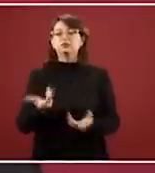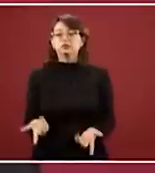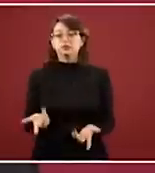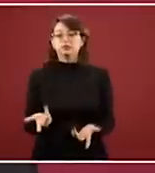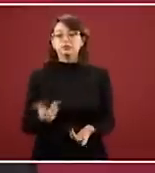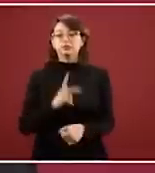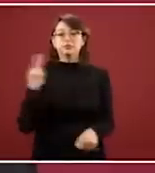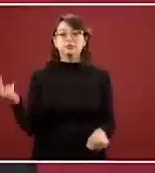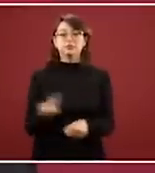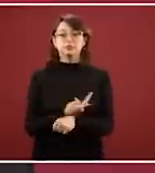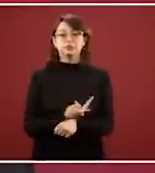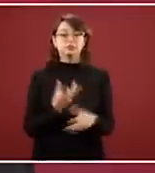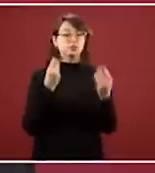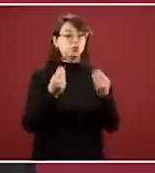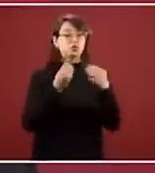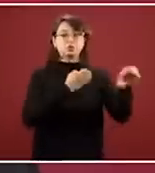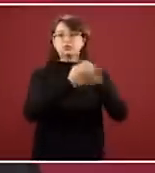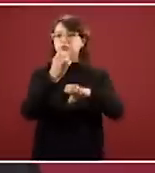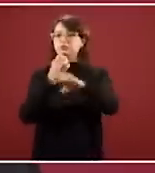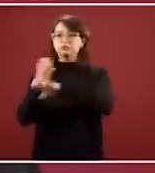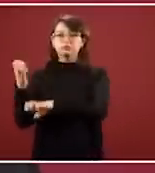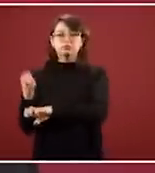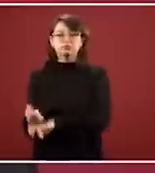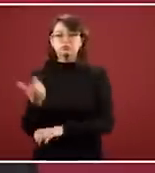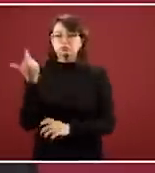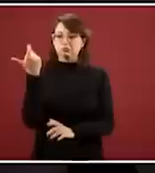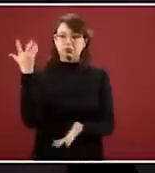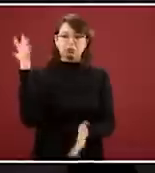dejaron sin recursos a muchos estados.